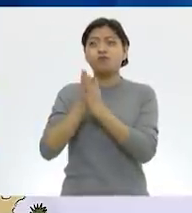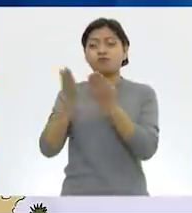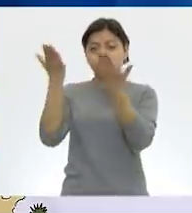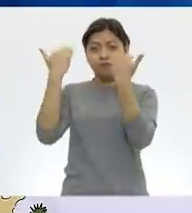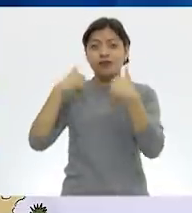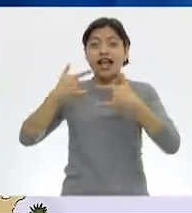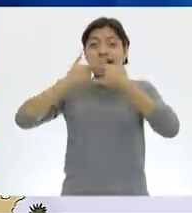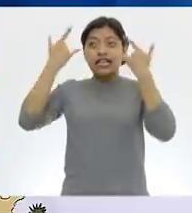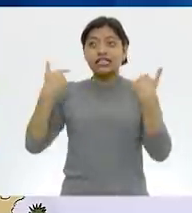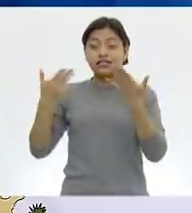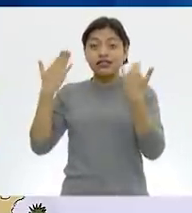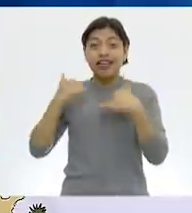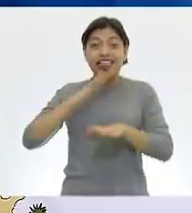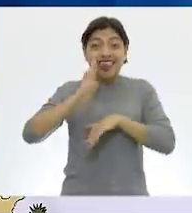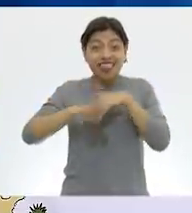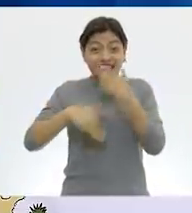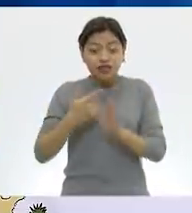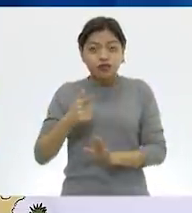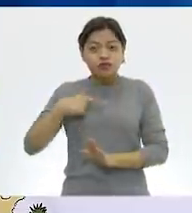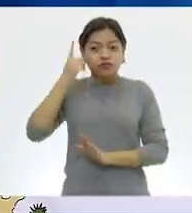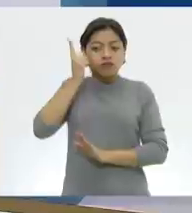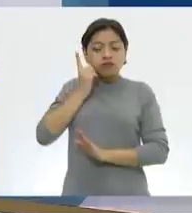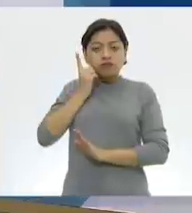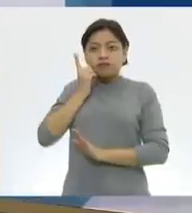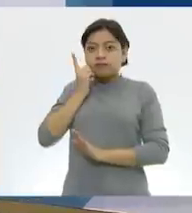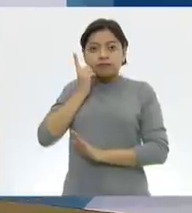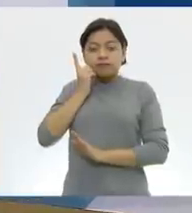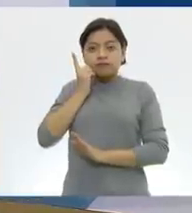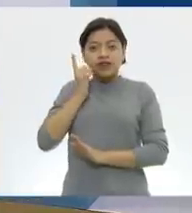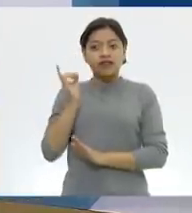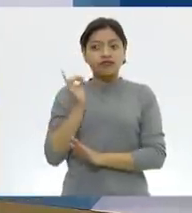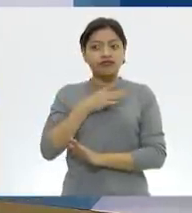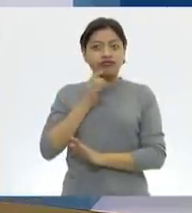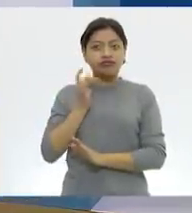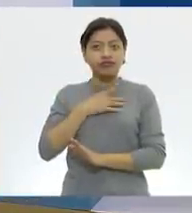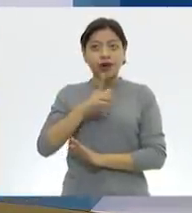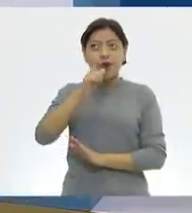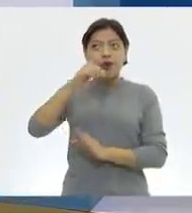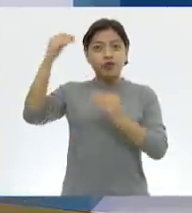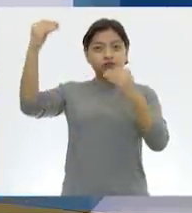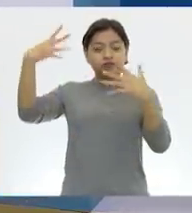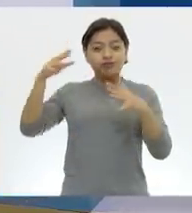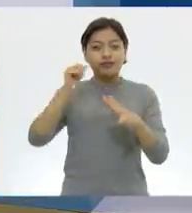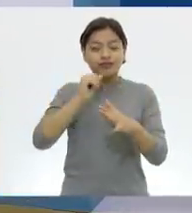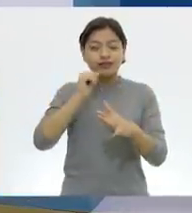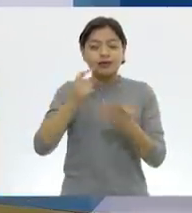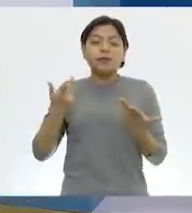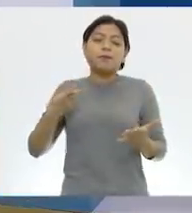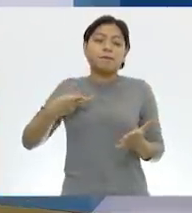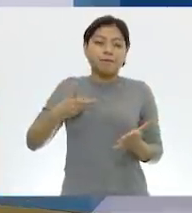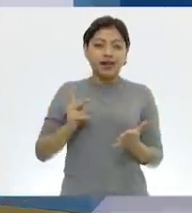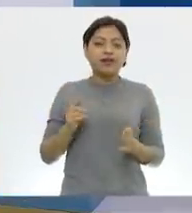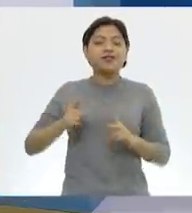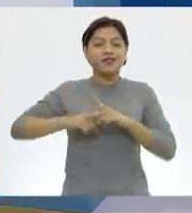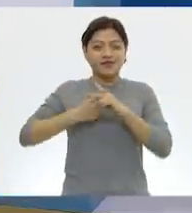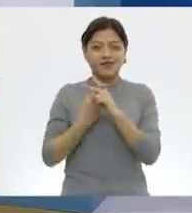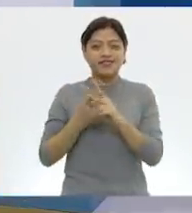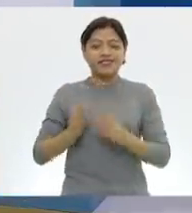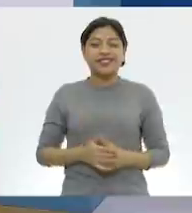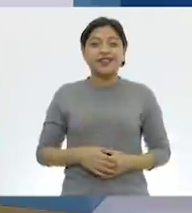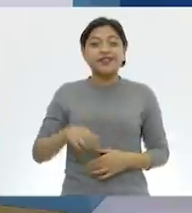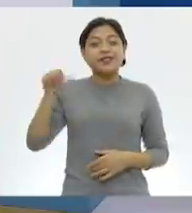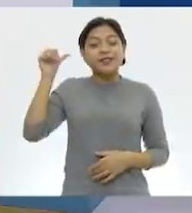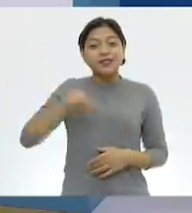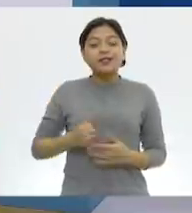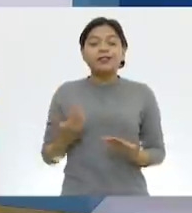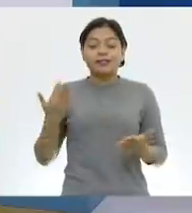terror, aunque luego a la hora de dormir ya no quería que me apagaran la luz. Pero comencemos. Tenemos